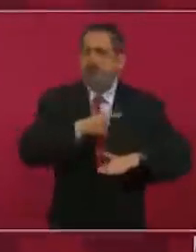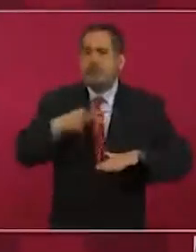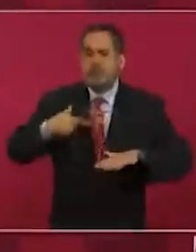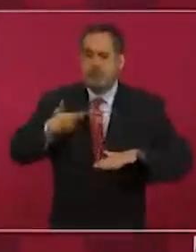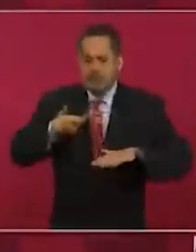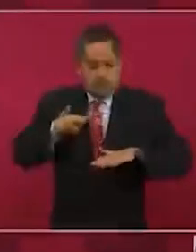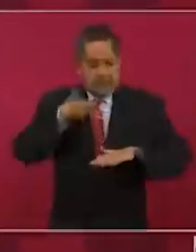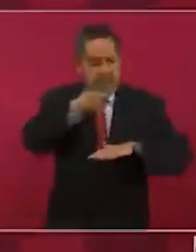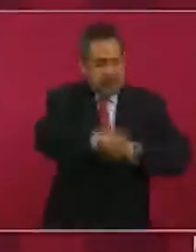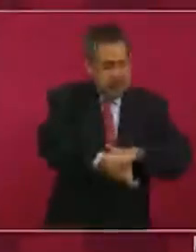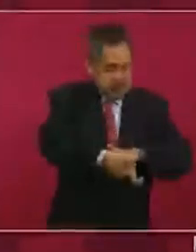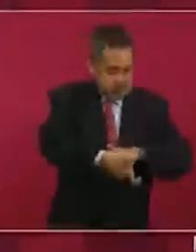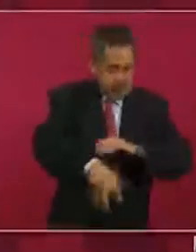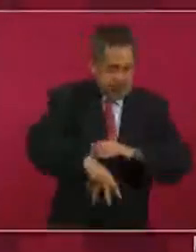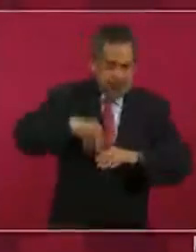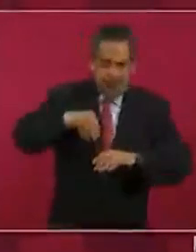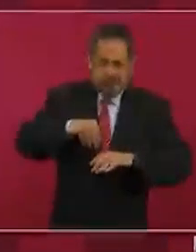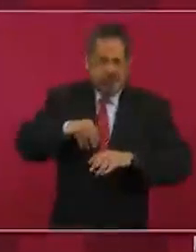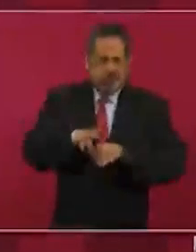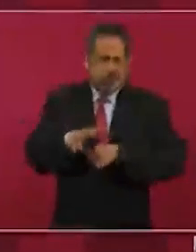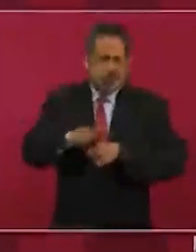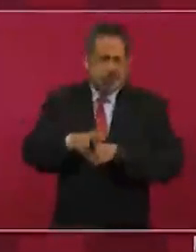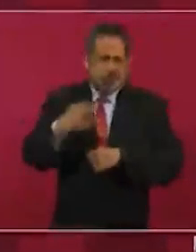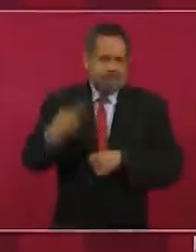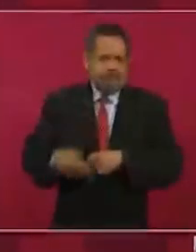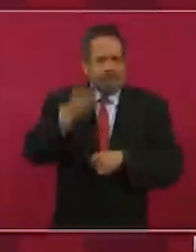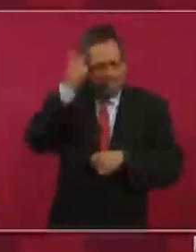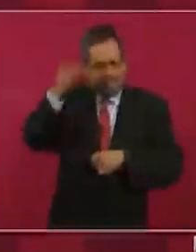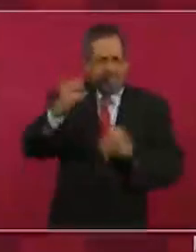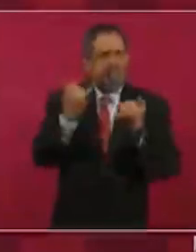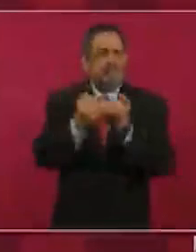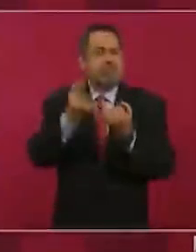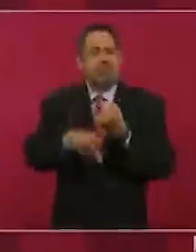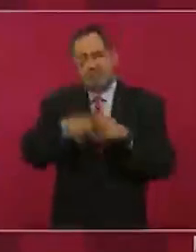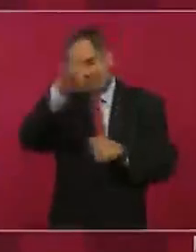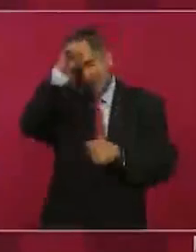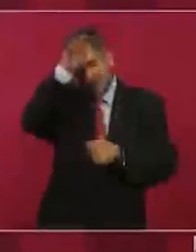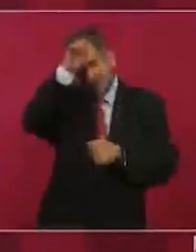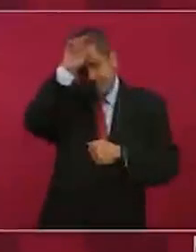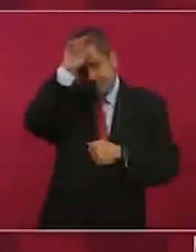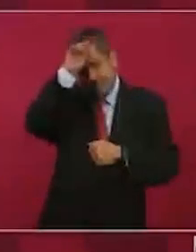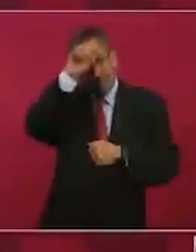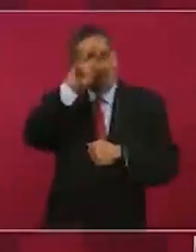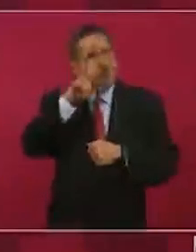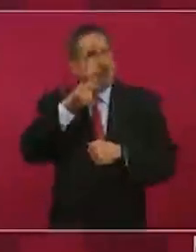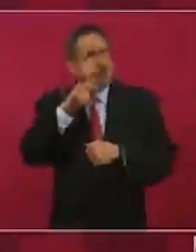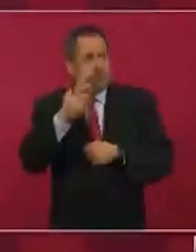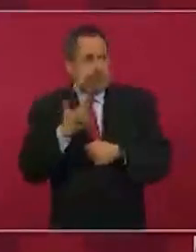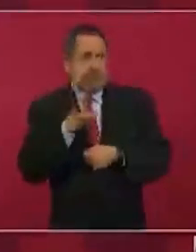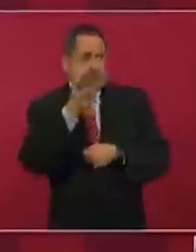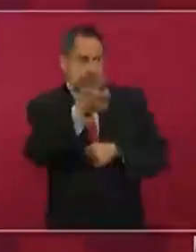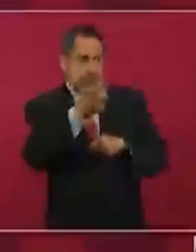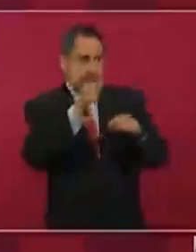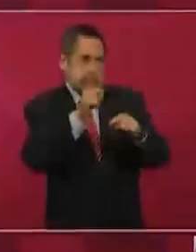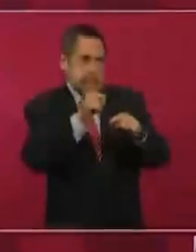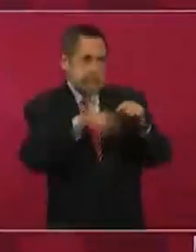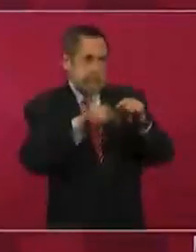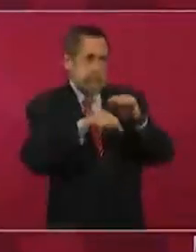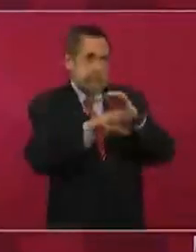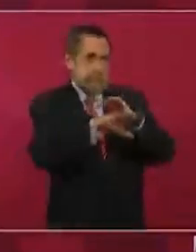es utilidad. Es como la minería, como